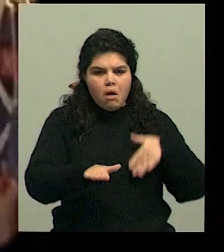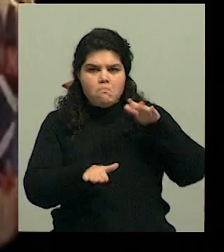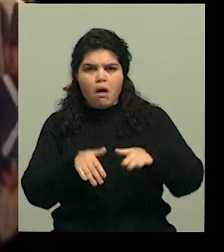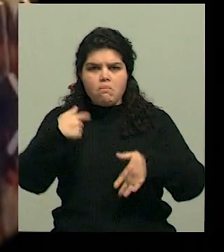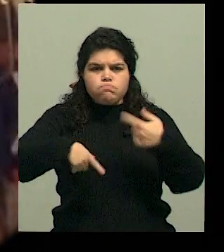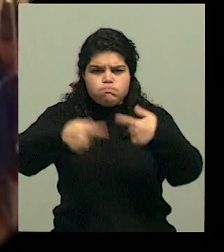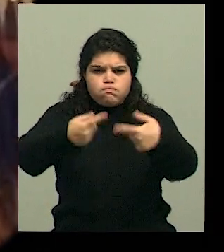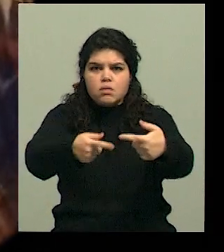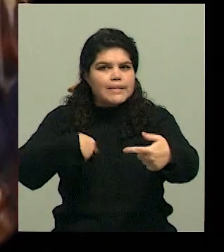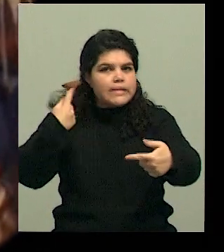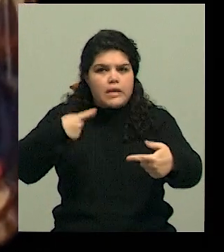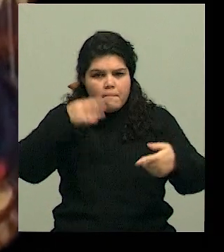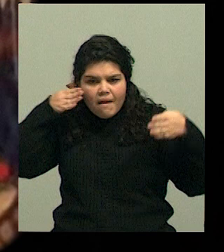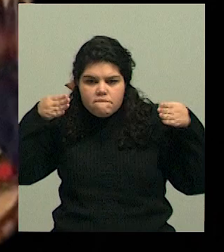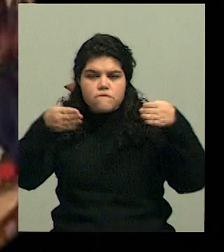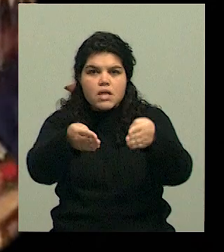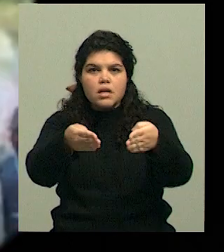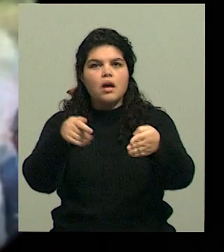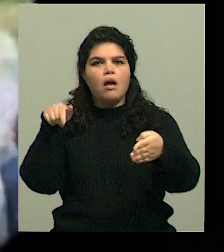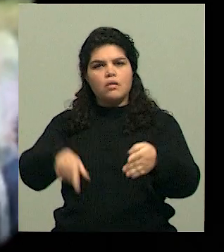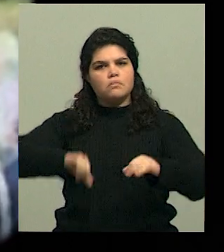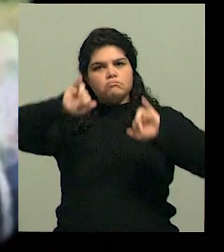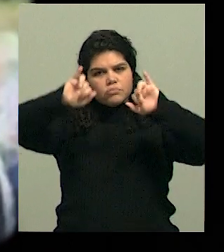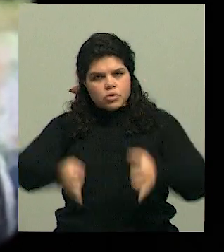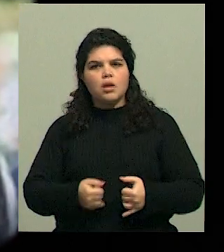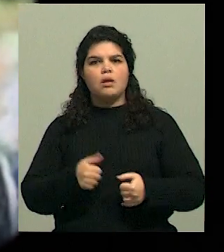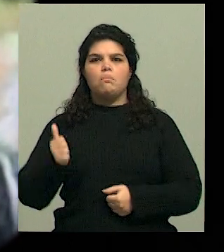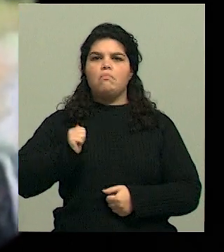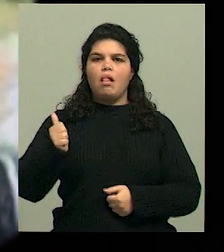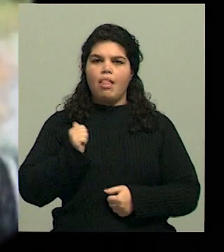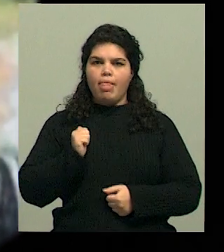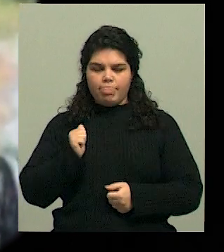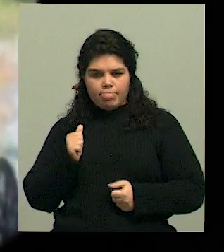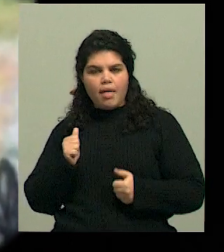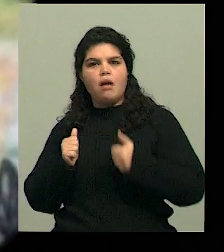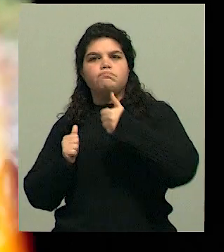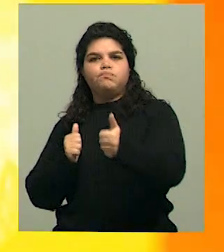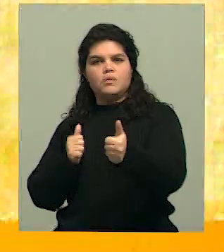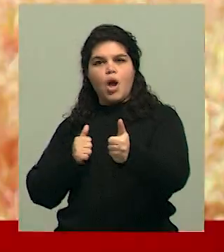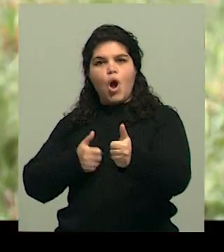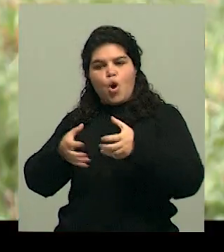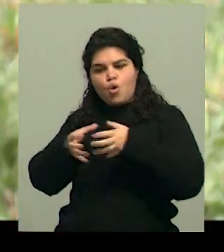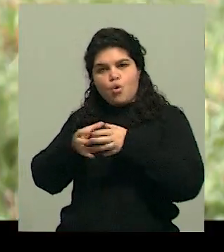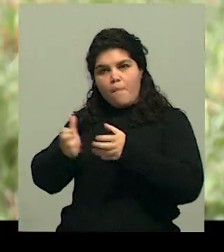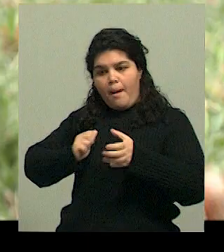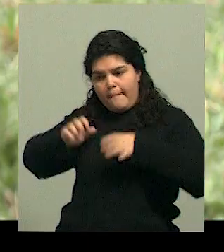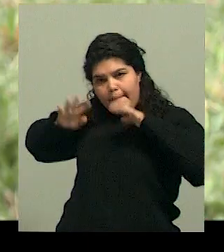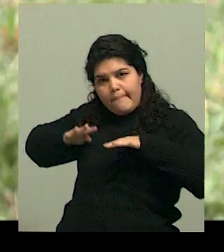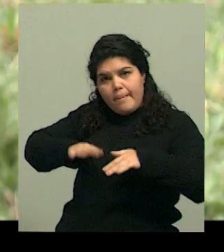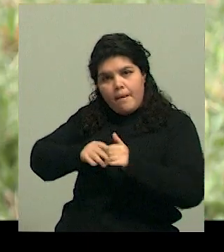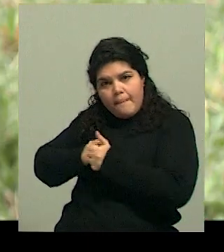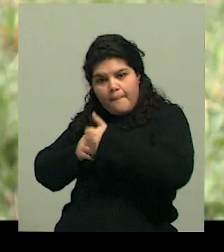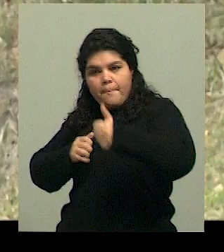adelante, bueno, él no tuvo inconveniente de ponerse las botas de militar y encarar con un ejército el cual no